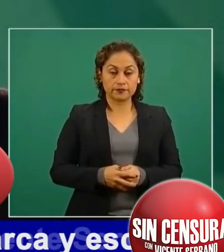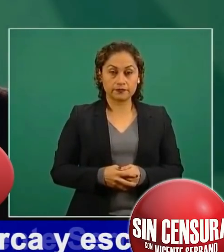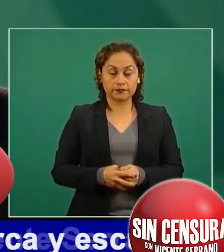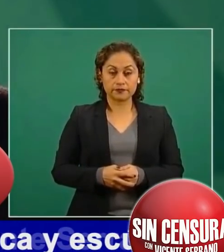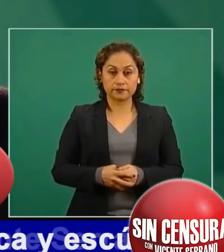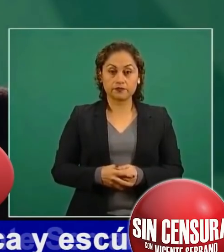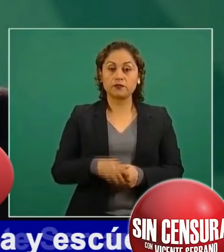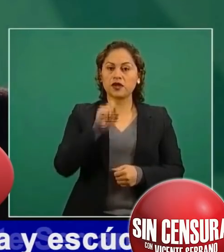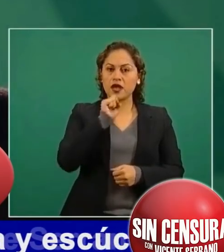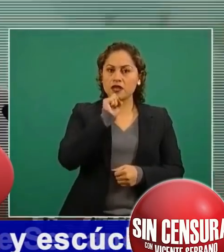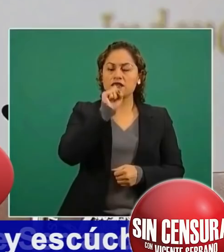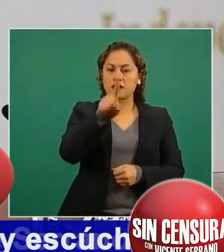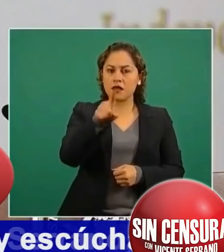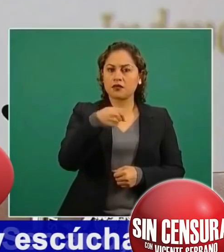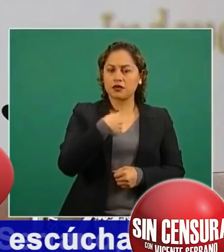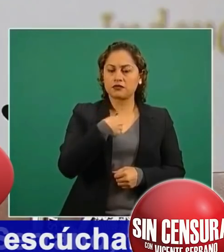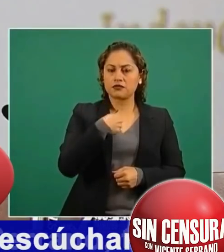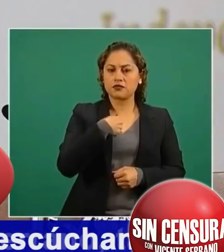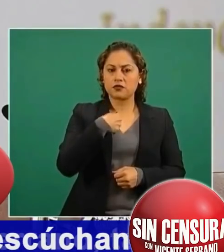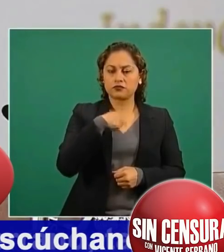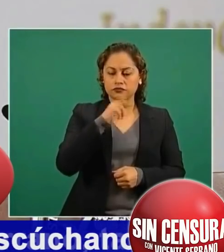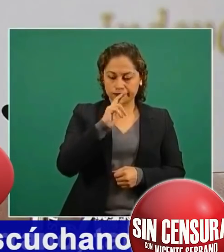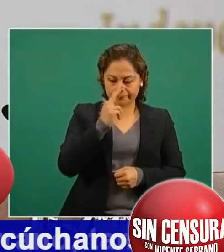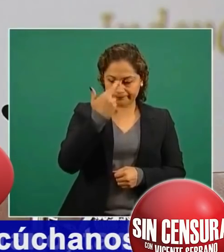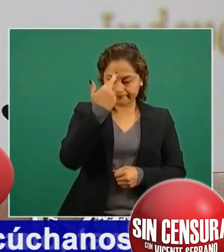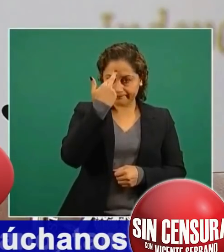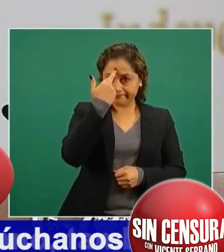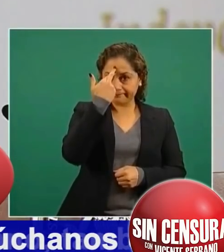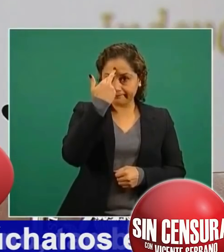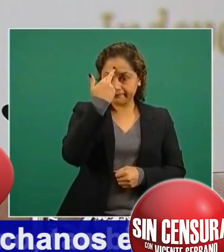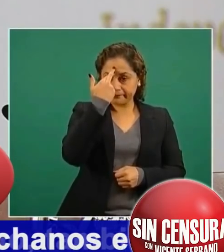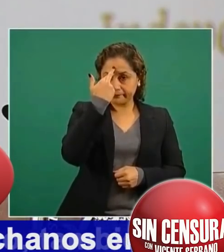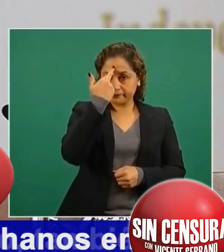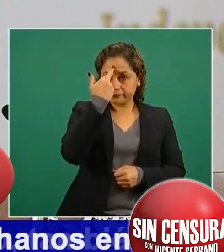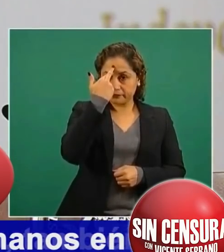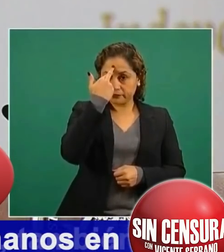recuerdo lo que se va a llevar a cabo